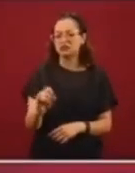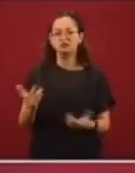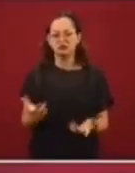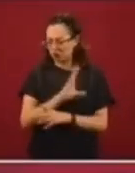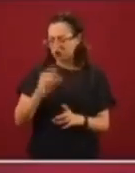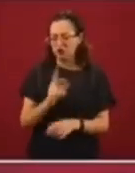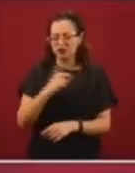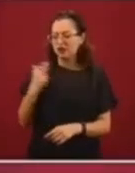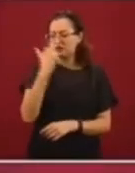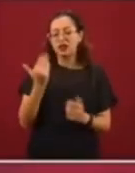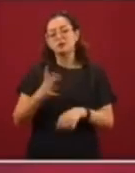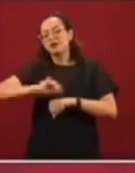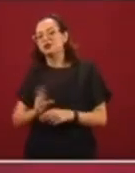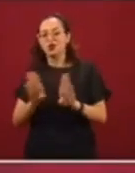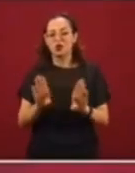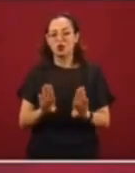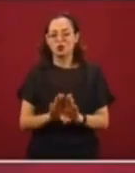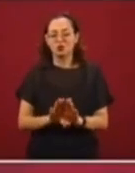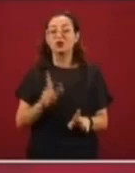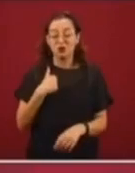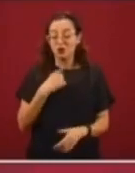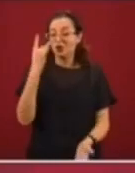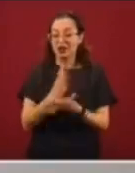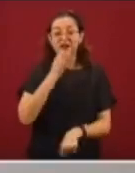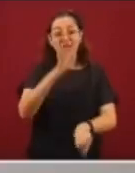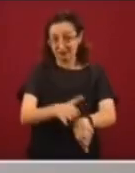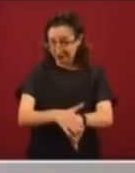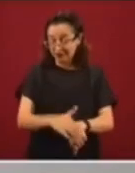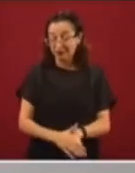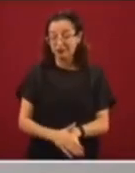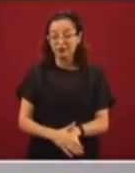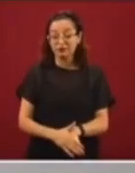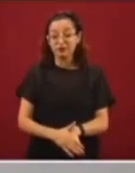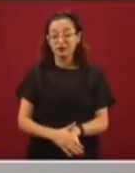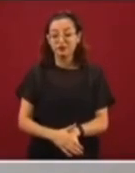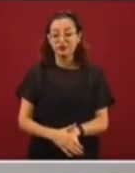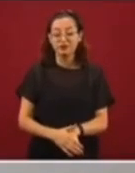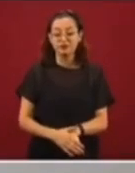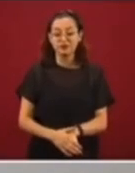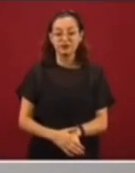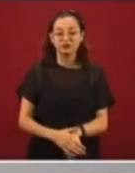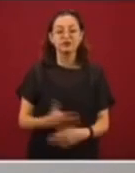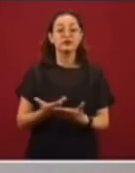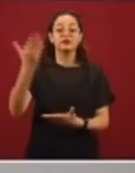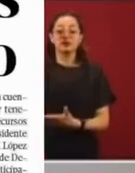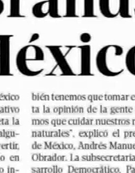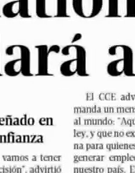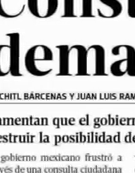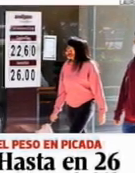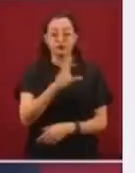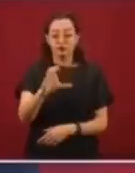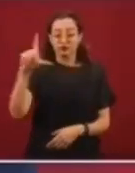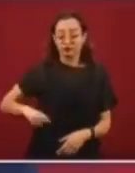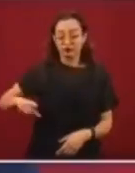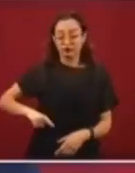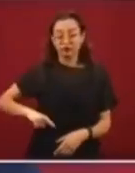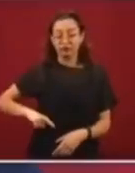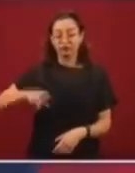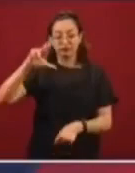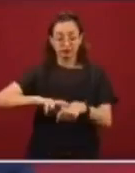caso, cómo se dieron los permisos. Yo nada más les recuerdo de que cuando quien gobernaba Baja California, quien era gobernador de